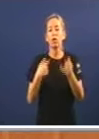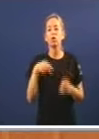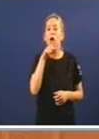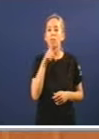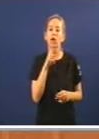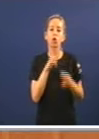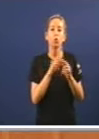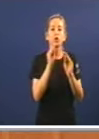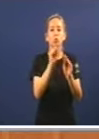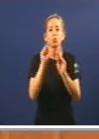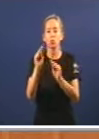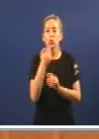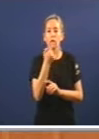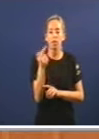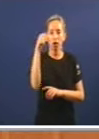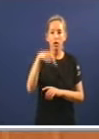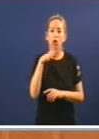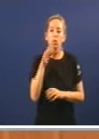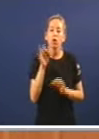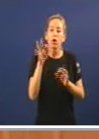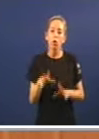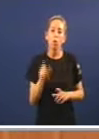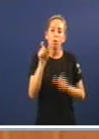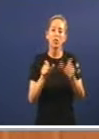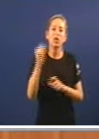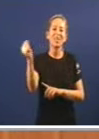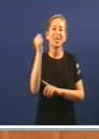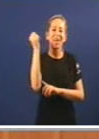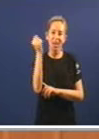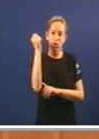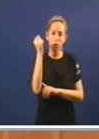dictadura morrera na rúa. E eu, como son